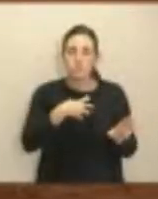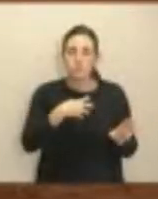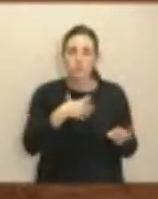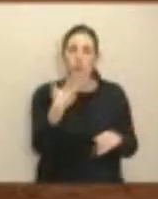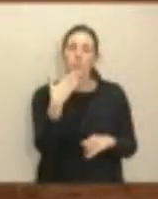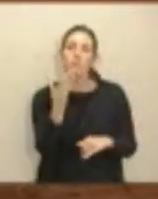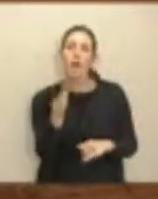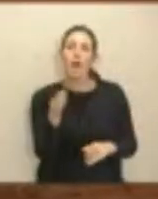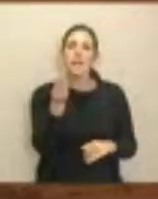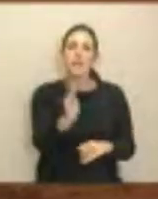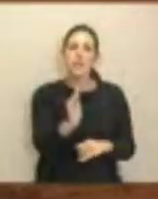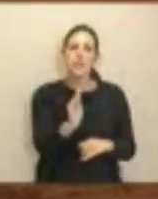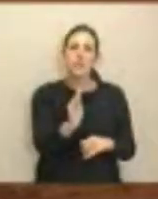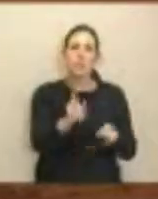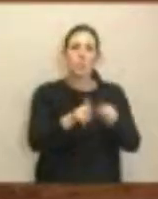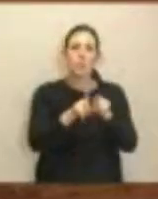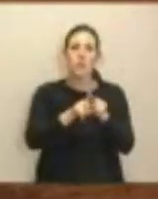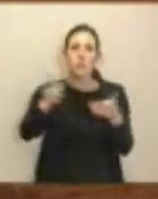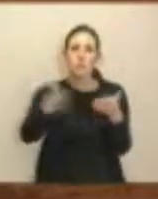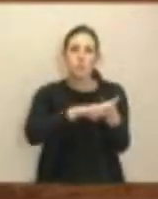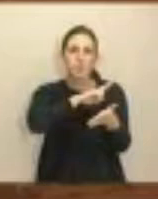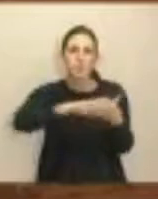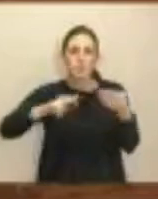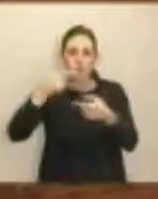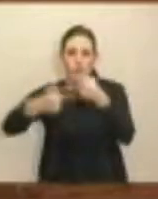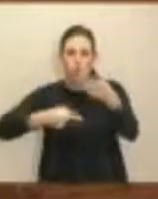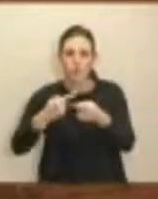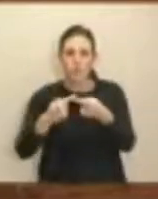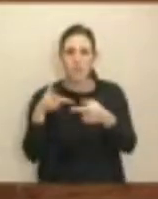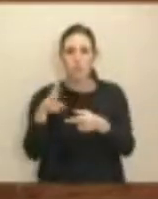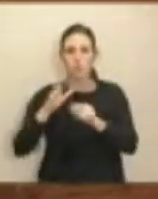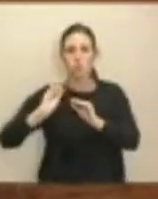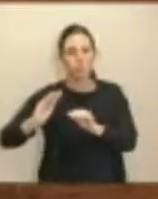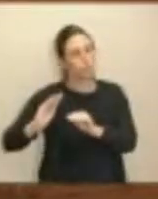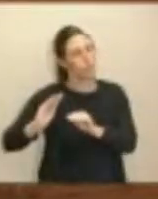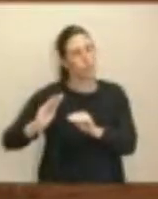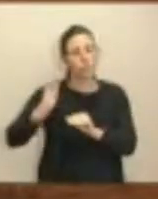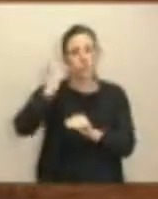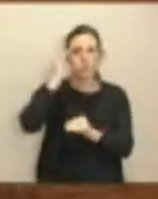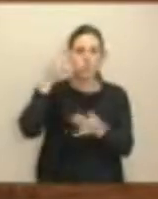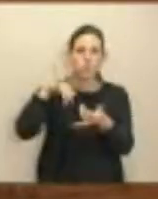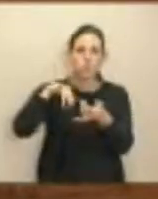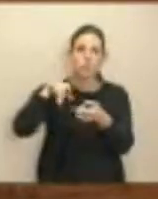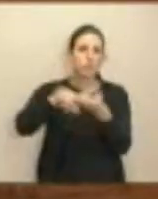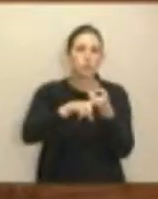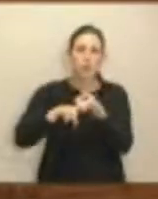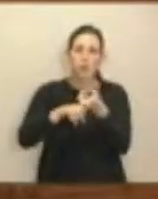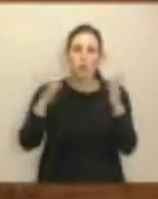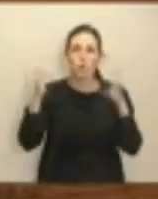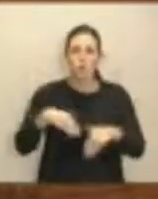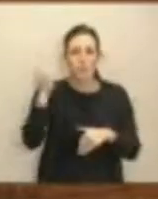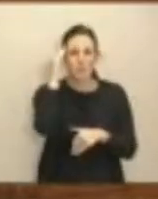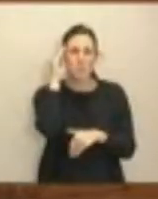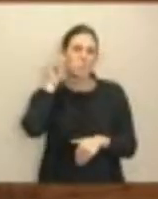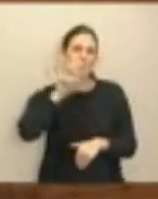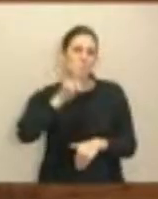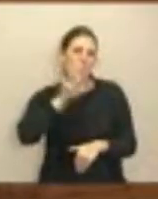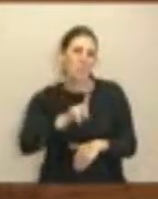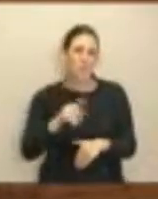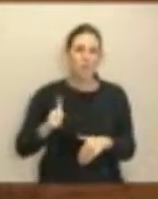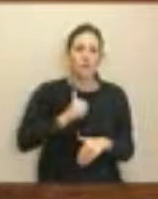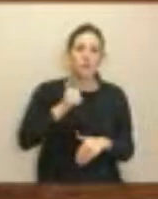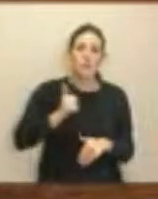Añadir más sufrimiento a las familias nos parecía insolidario y nos parecía hipócrita. Mantener